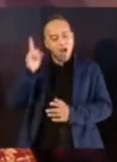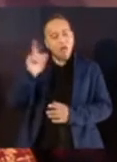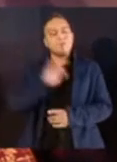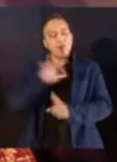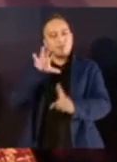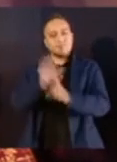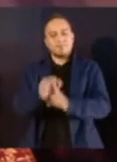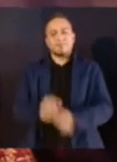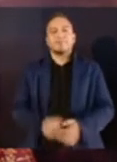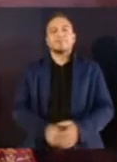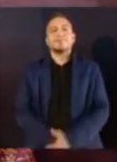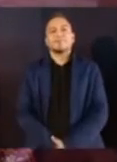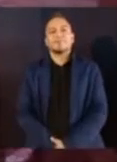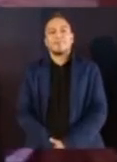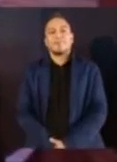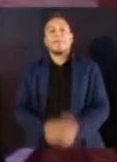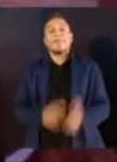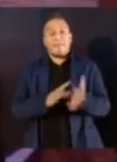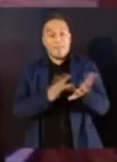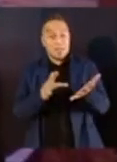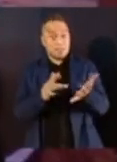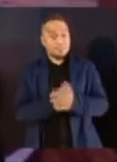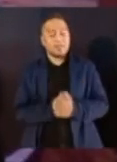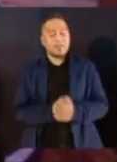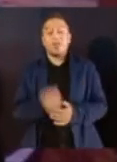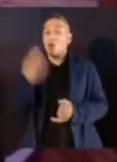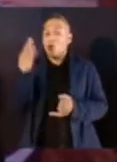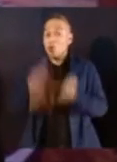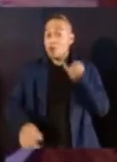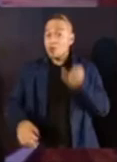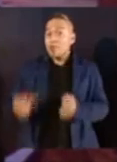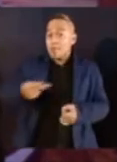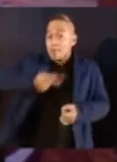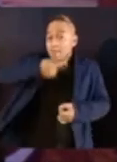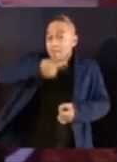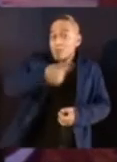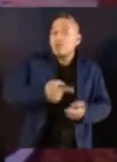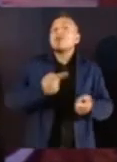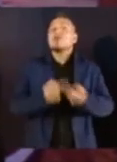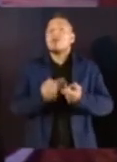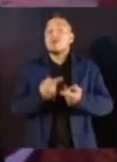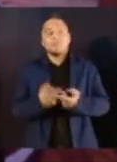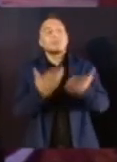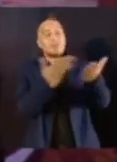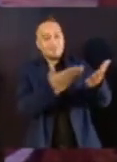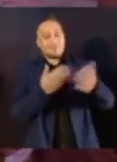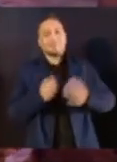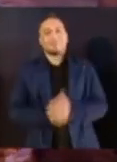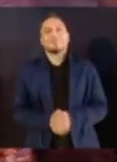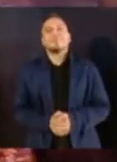Bien, vamos a dar paso a una última pregunta, si la hay. Sí, adelante, maestro.